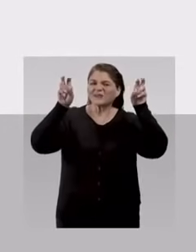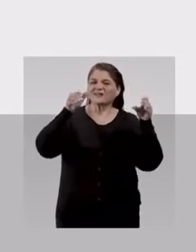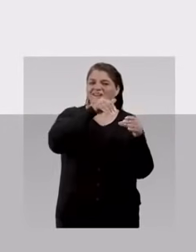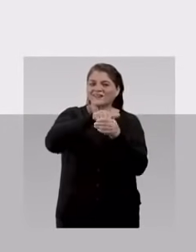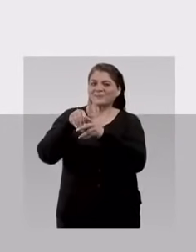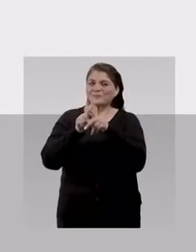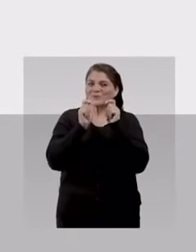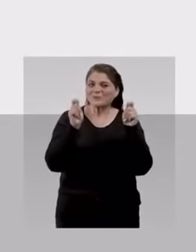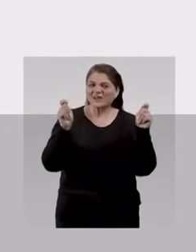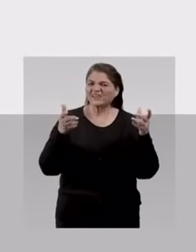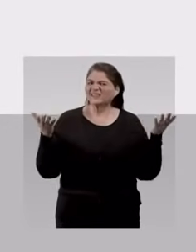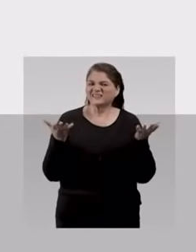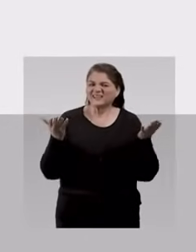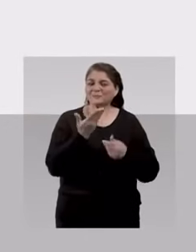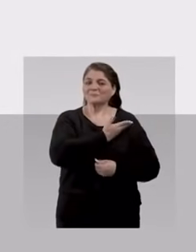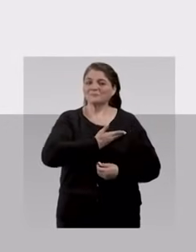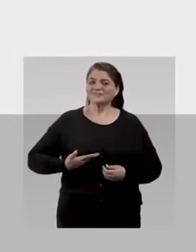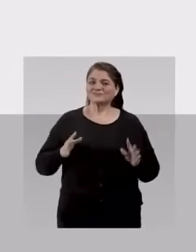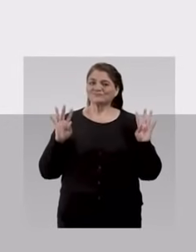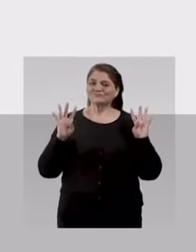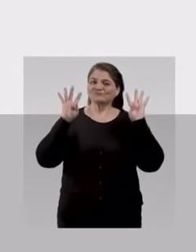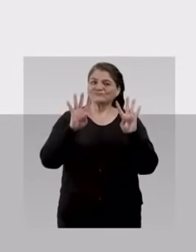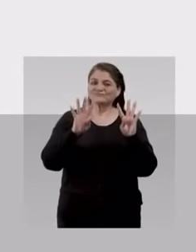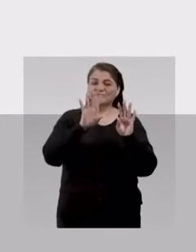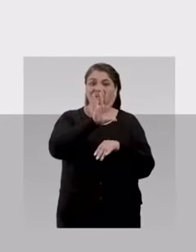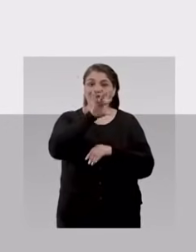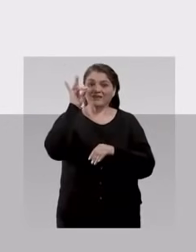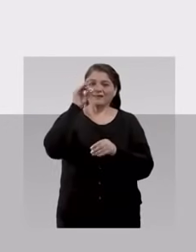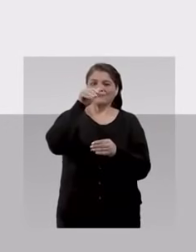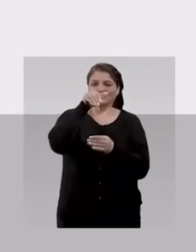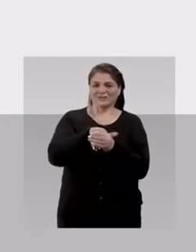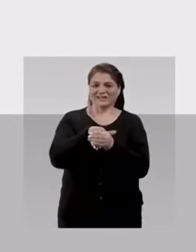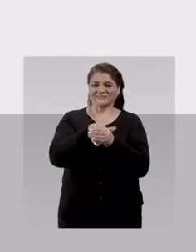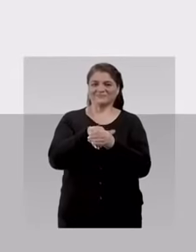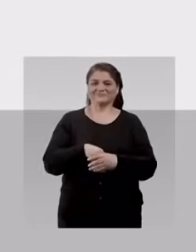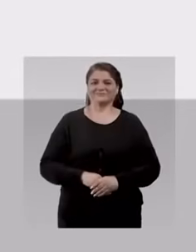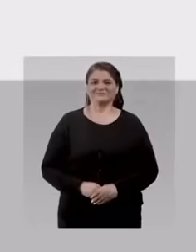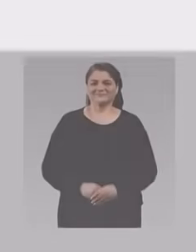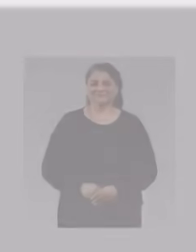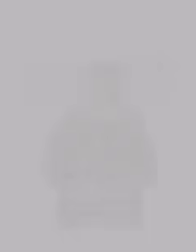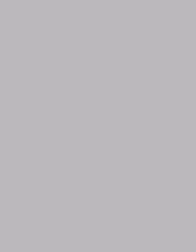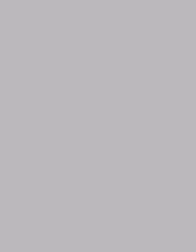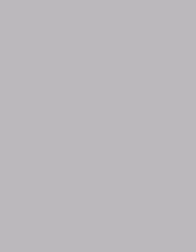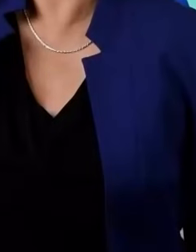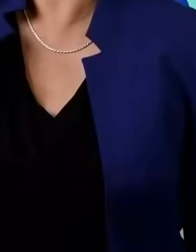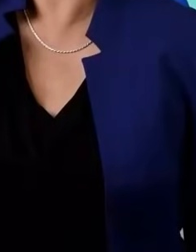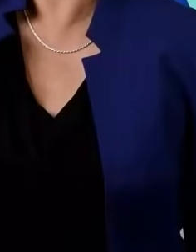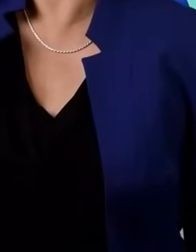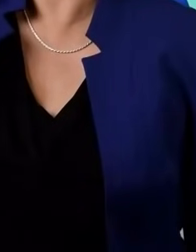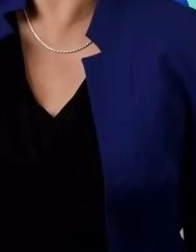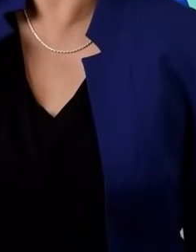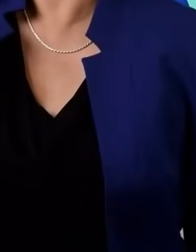Transmitirán conjuntamente la franja electoral correspondiente a la elección presidencial.